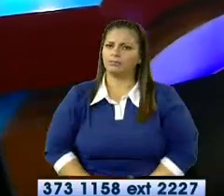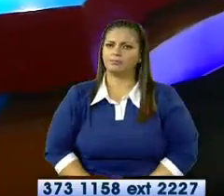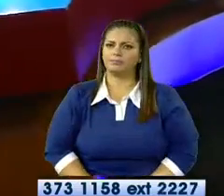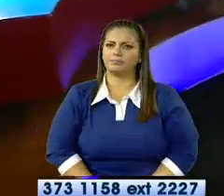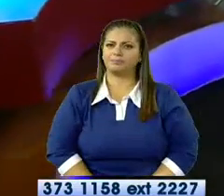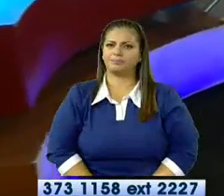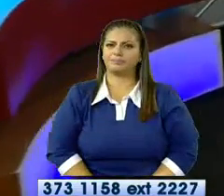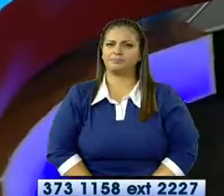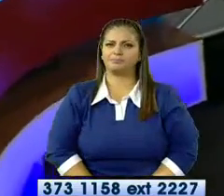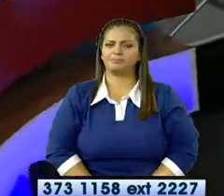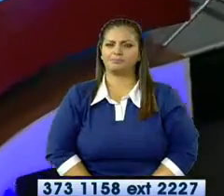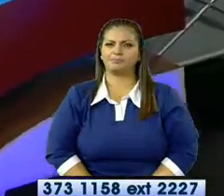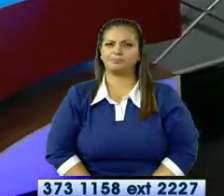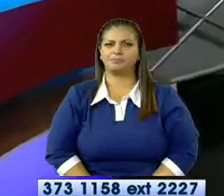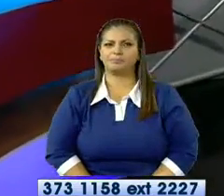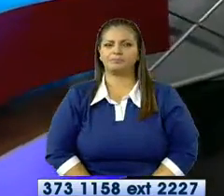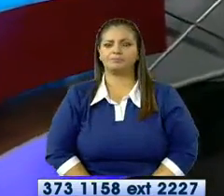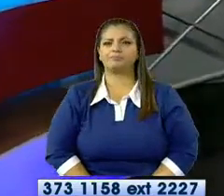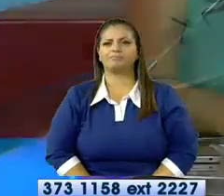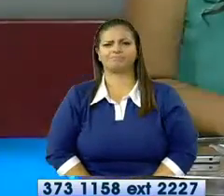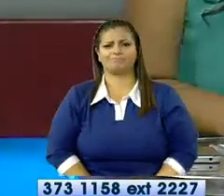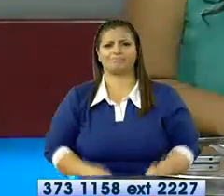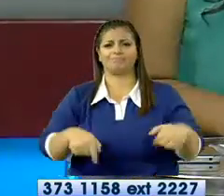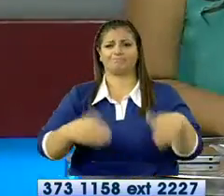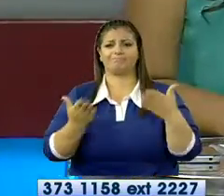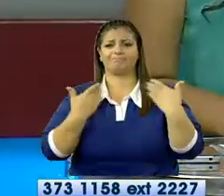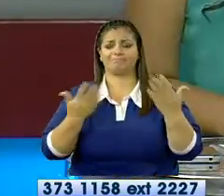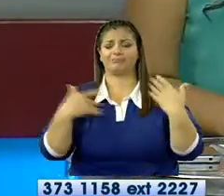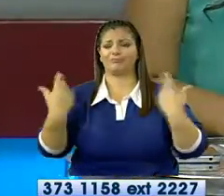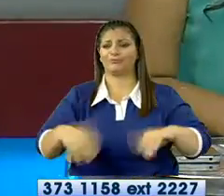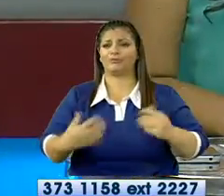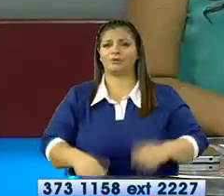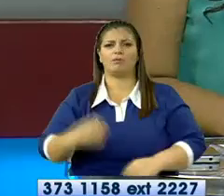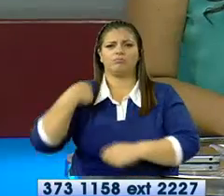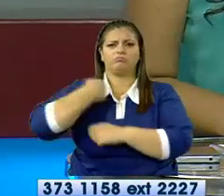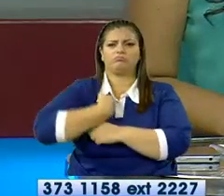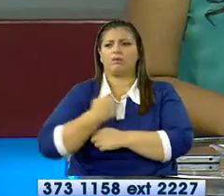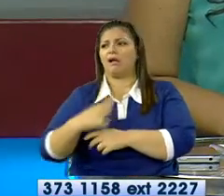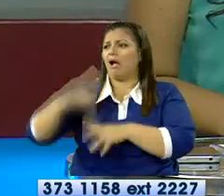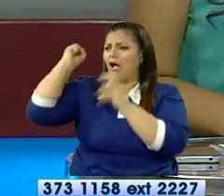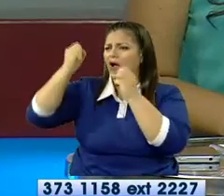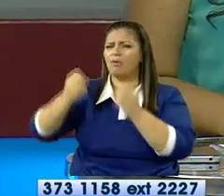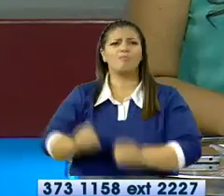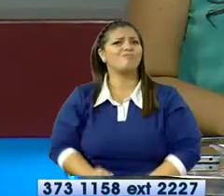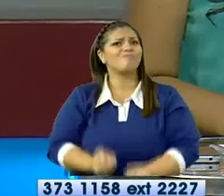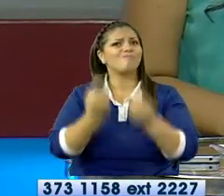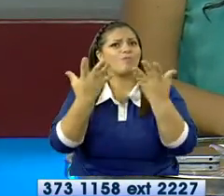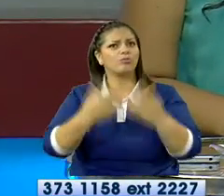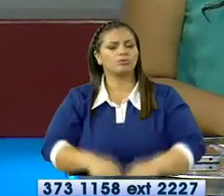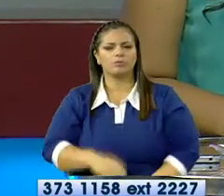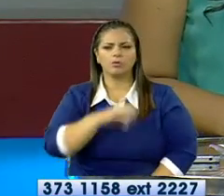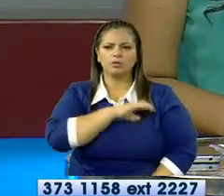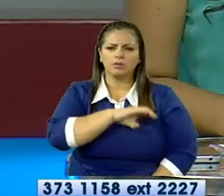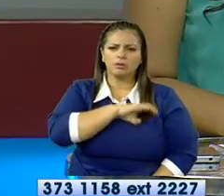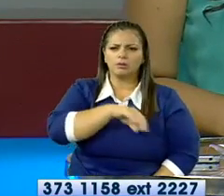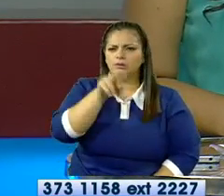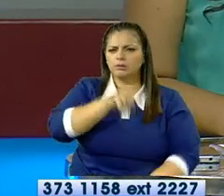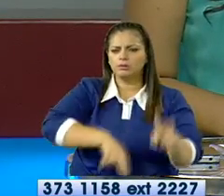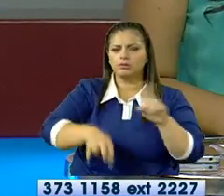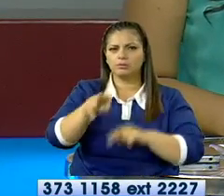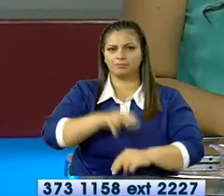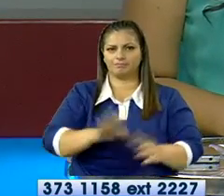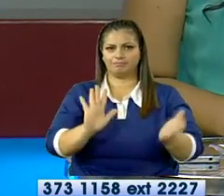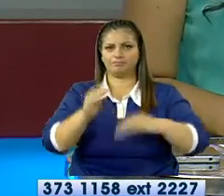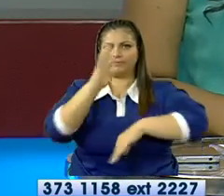El repunte de robo de carteras alerta a la policía, sobre todo en el centro y suroeste de Guayaquil. Un hombre fue detenido en las